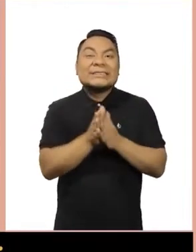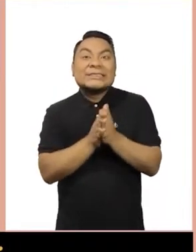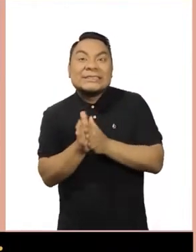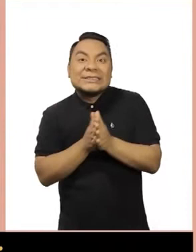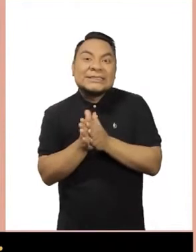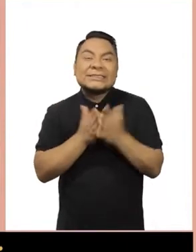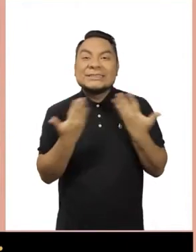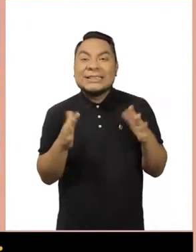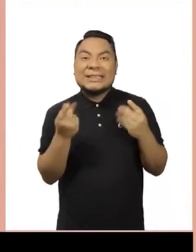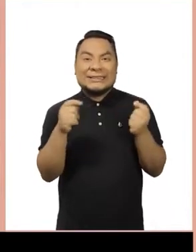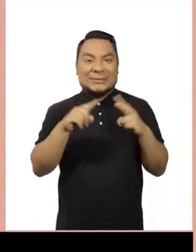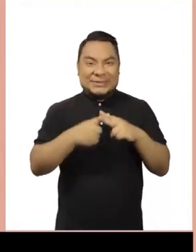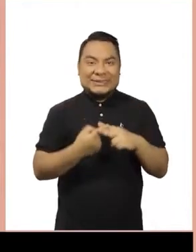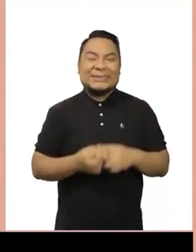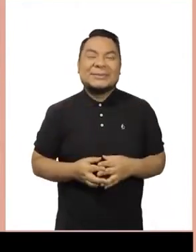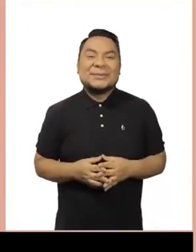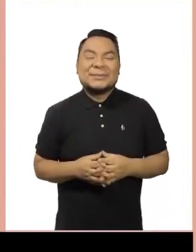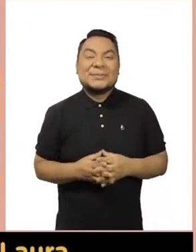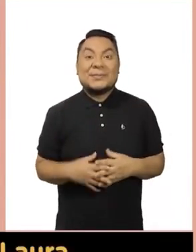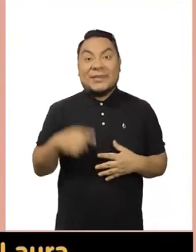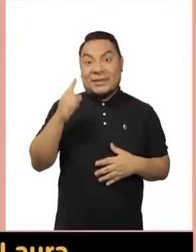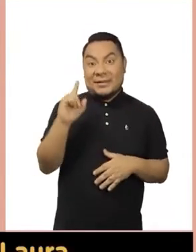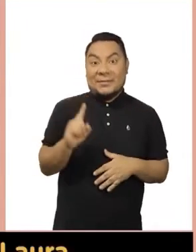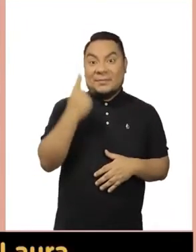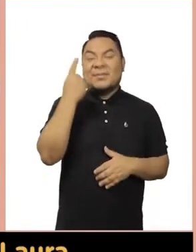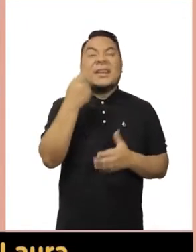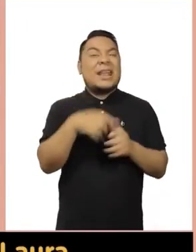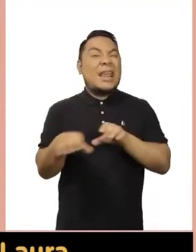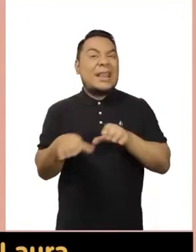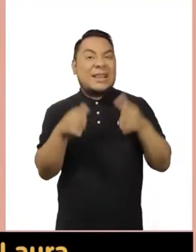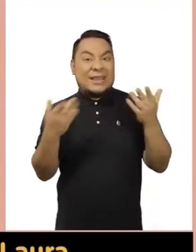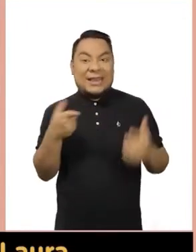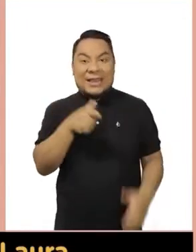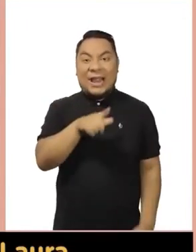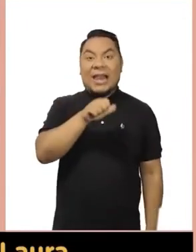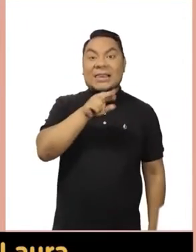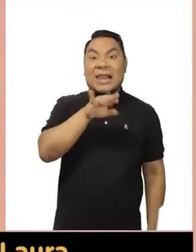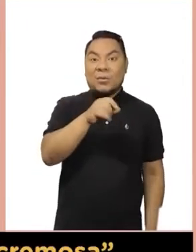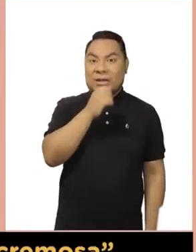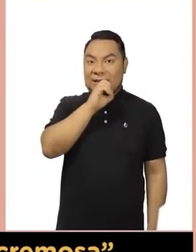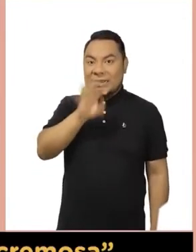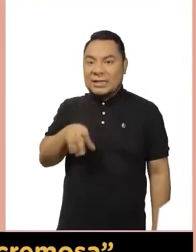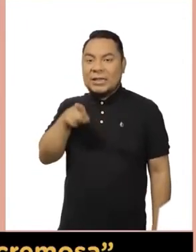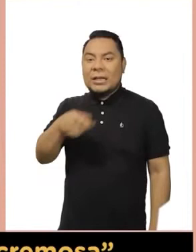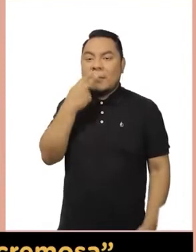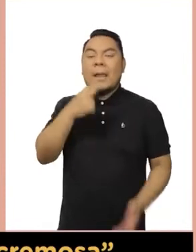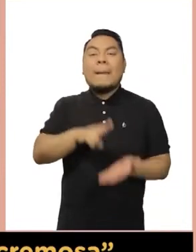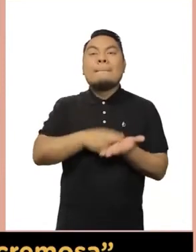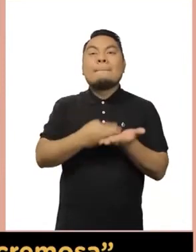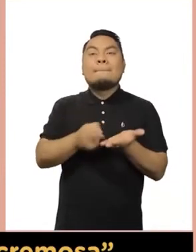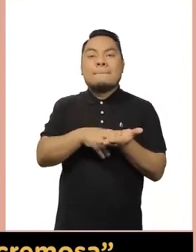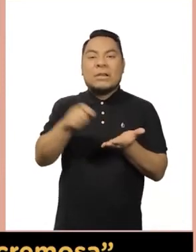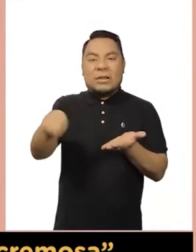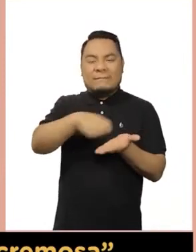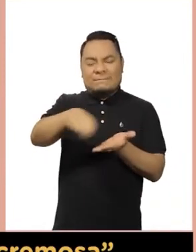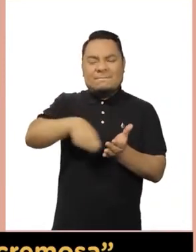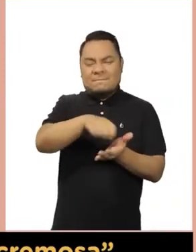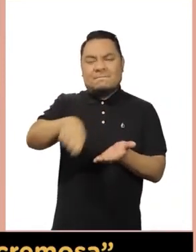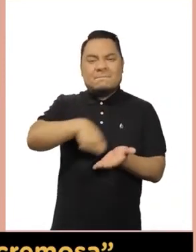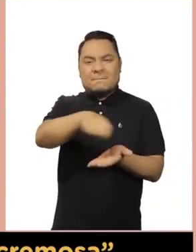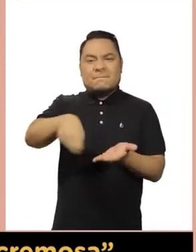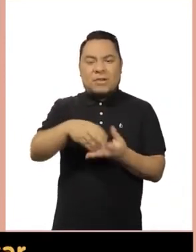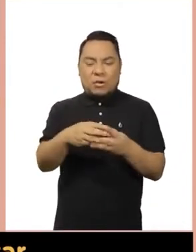estaba ansiosa por empezar. Lo primero que hay que hacer, dijo Laura, es batir la mantequilla hasta que